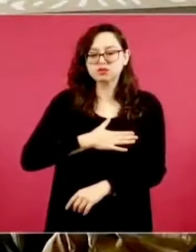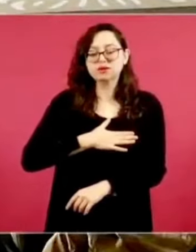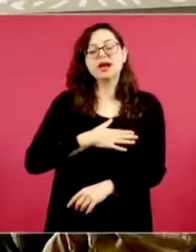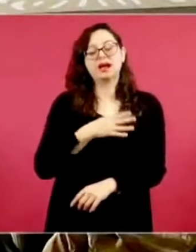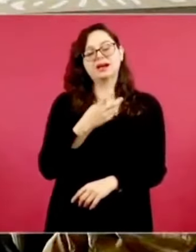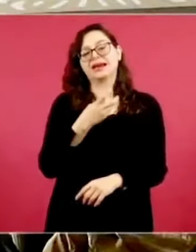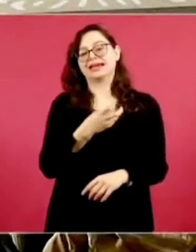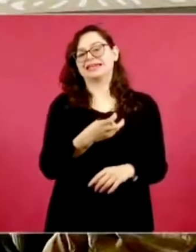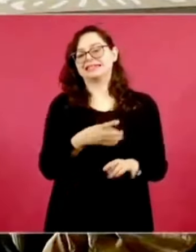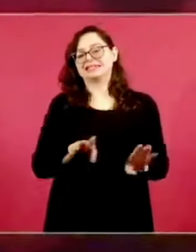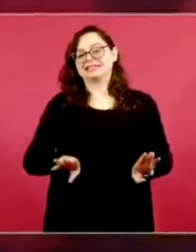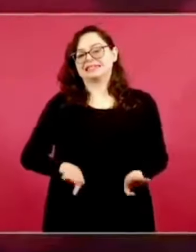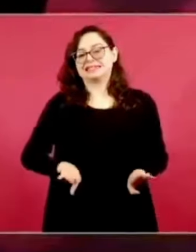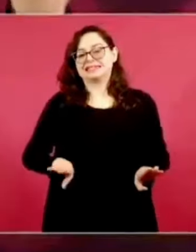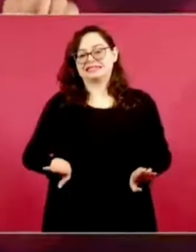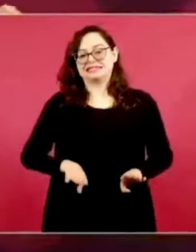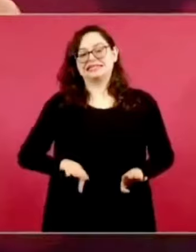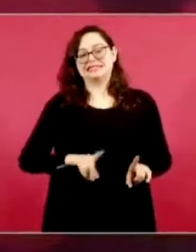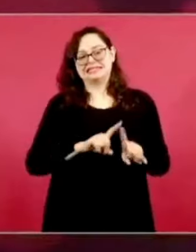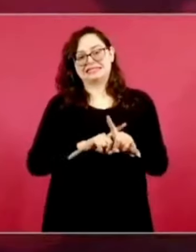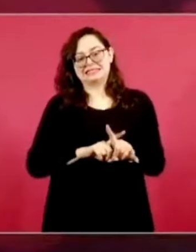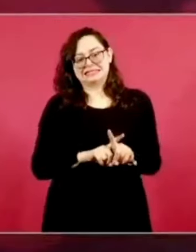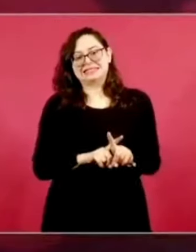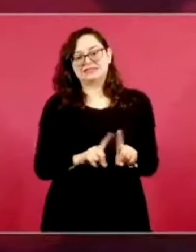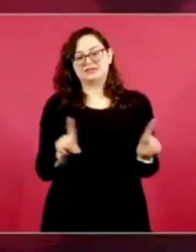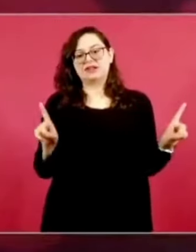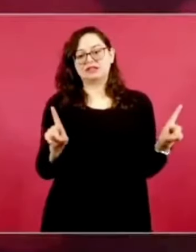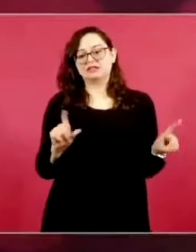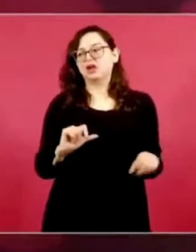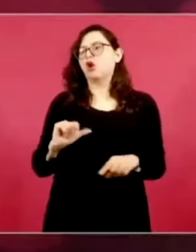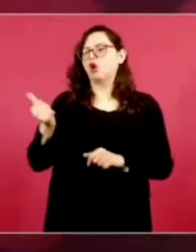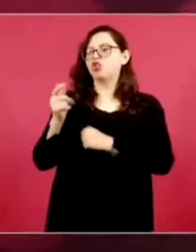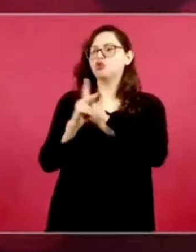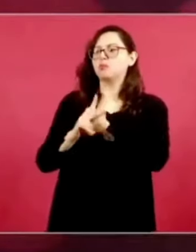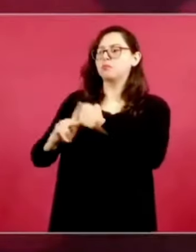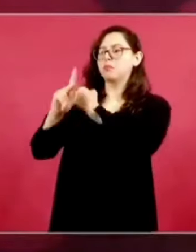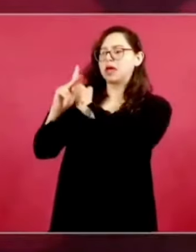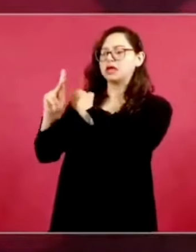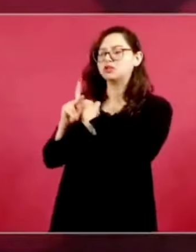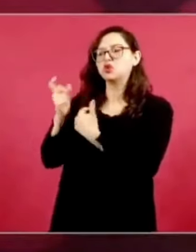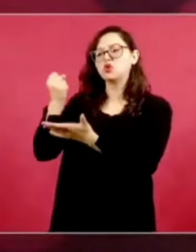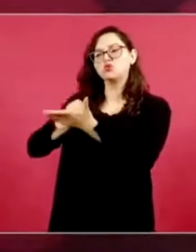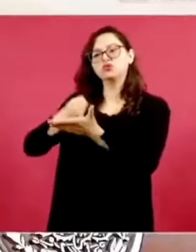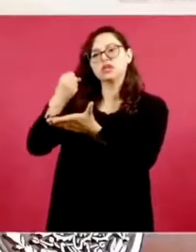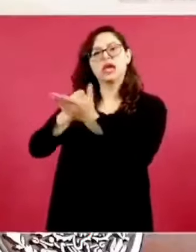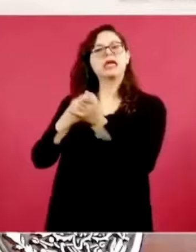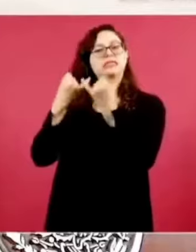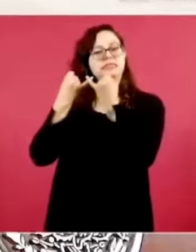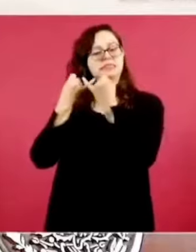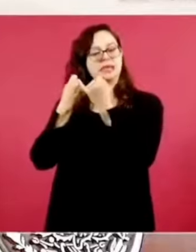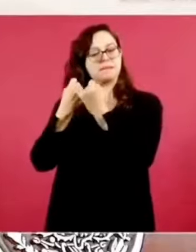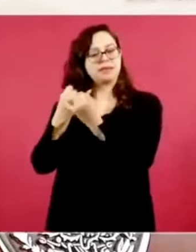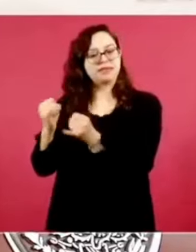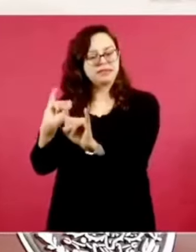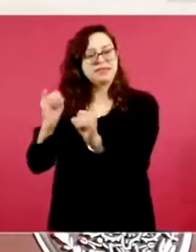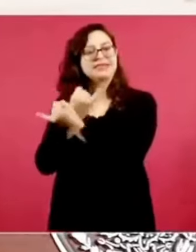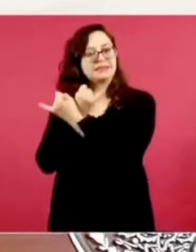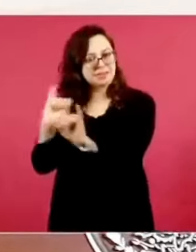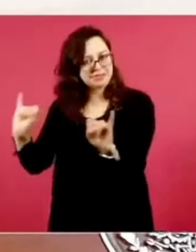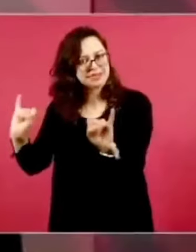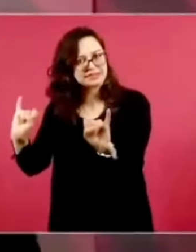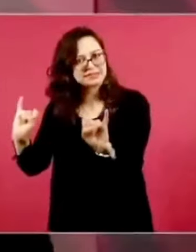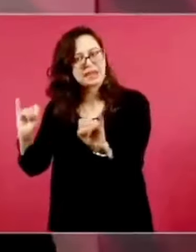distintos a otros independentistas de otros países del mundo. Porque